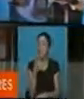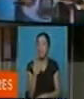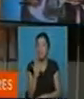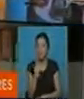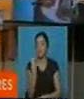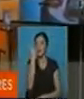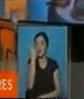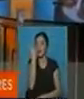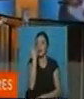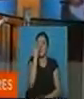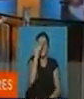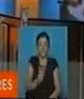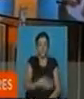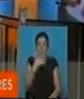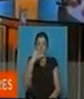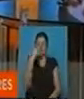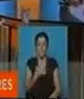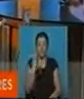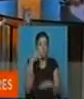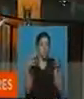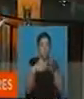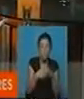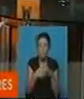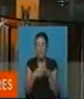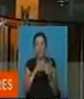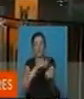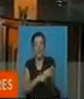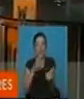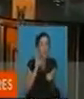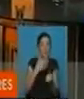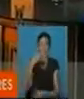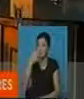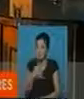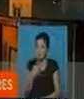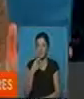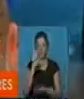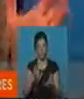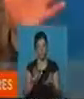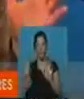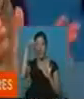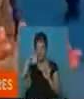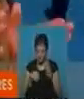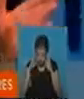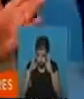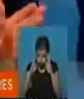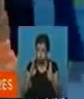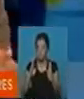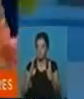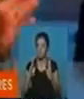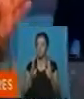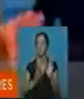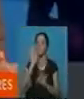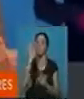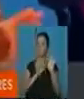la decisión categórica y profunda de decir, bueno, este es el eje de una